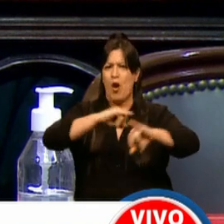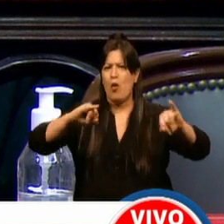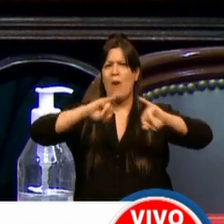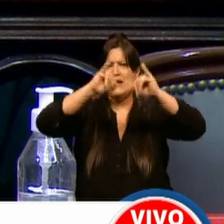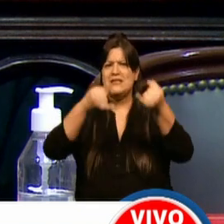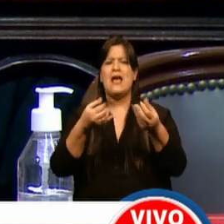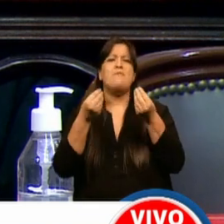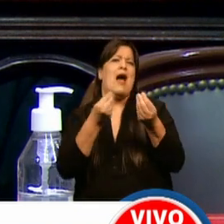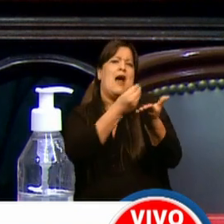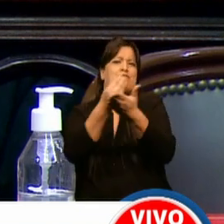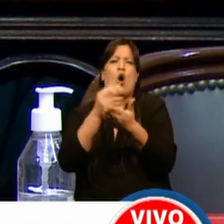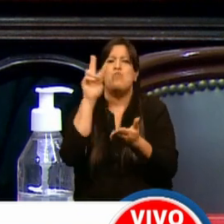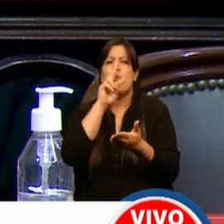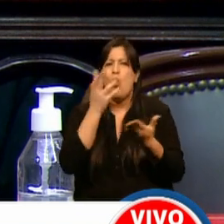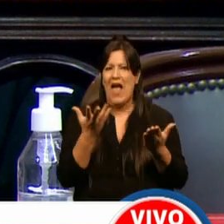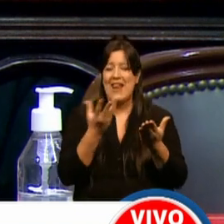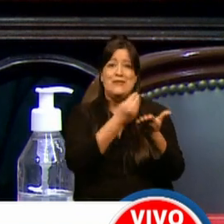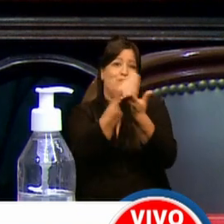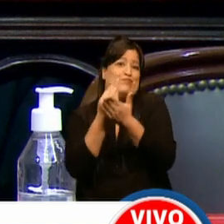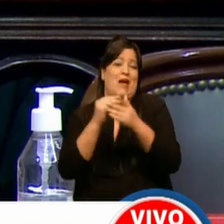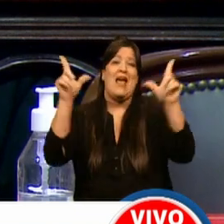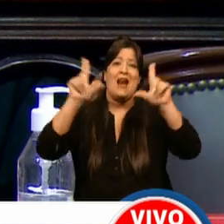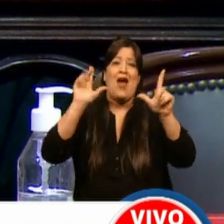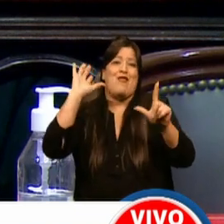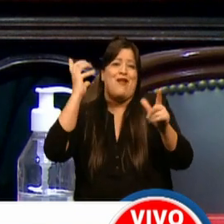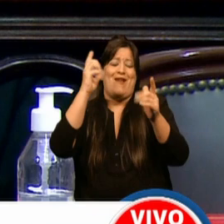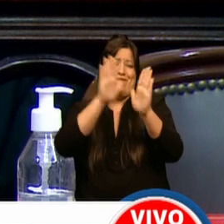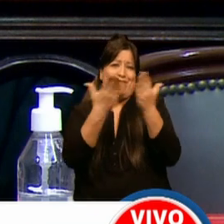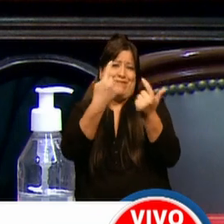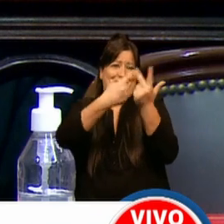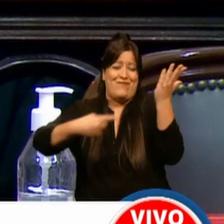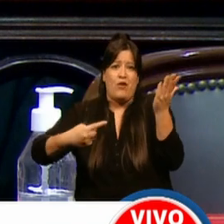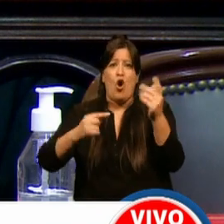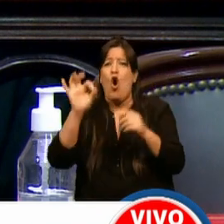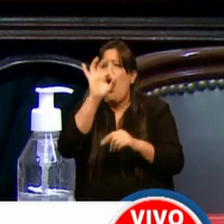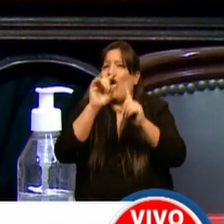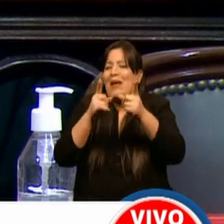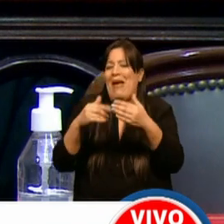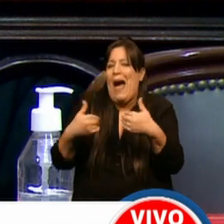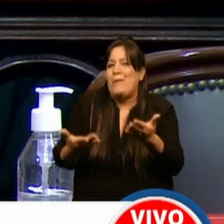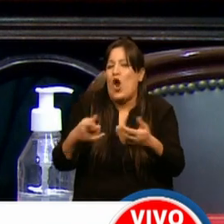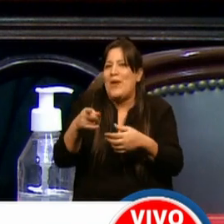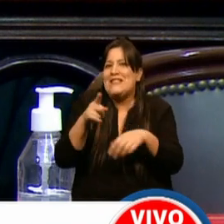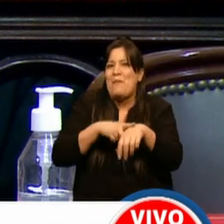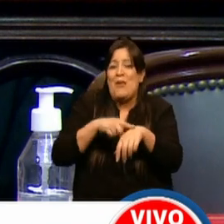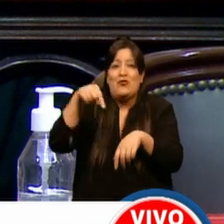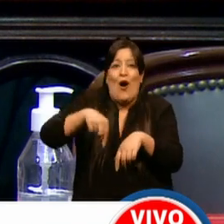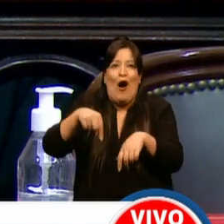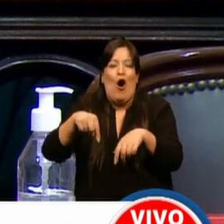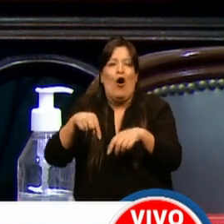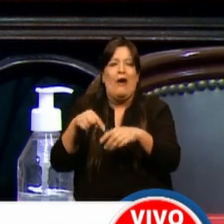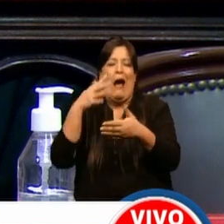el lugar de las mujeres en los medios de comunicación o también aprovechamos el momento para